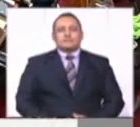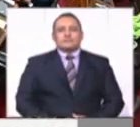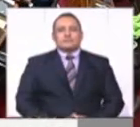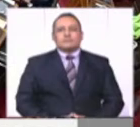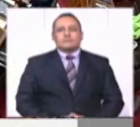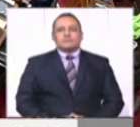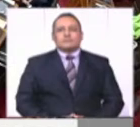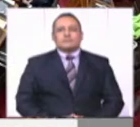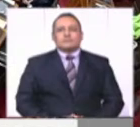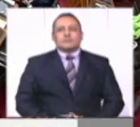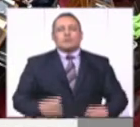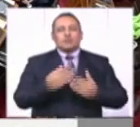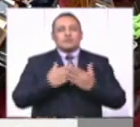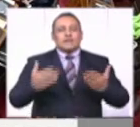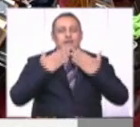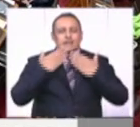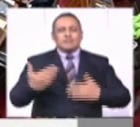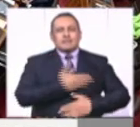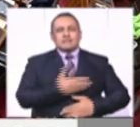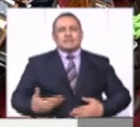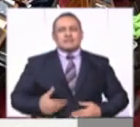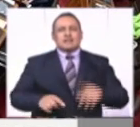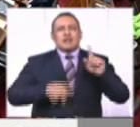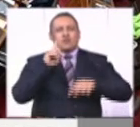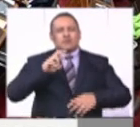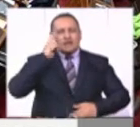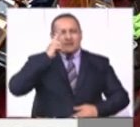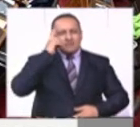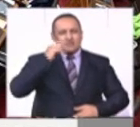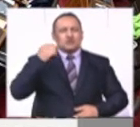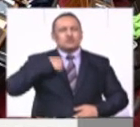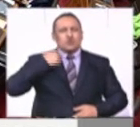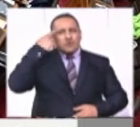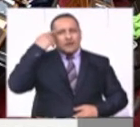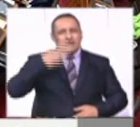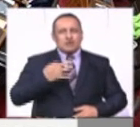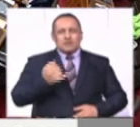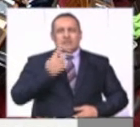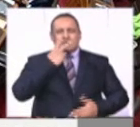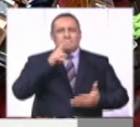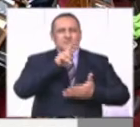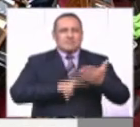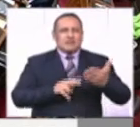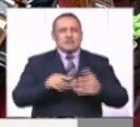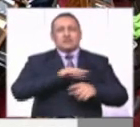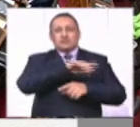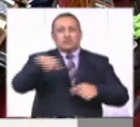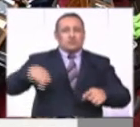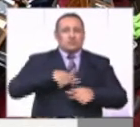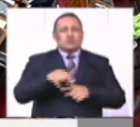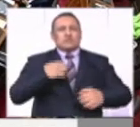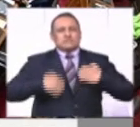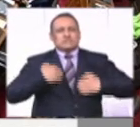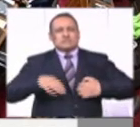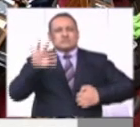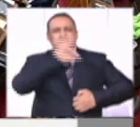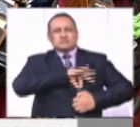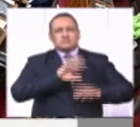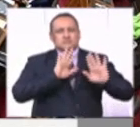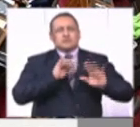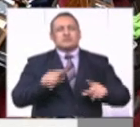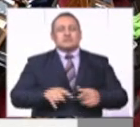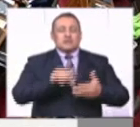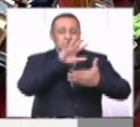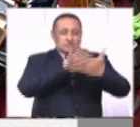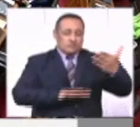minutos Gracias presidente algunas reflexiones presidente yo sí creo que que hay una especie de Revancha presidente en los informes que se